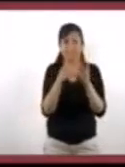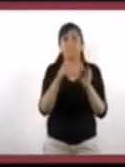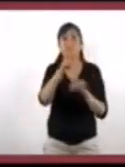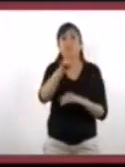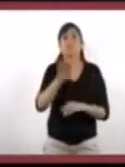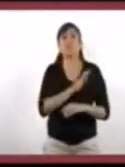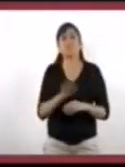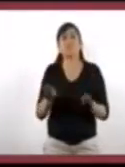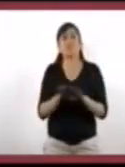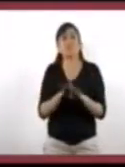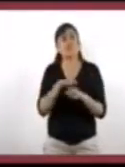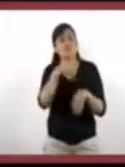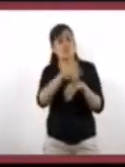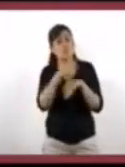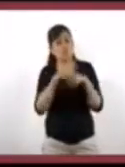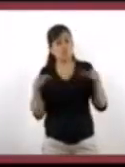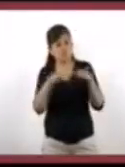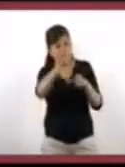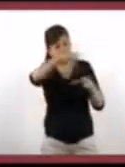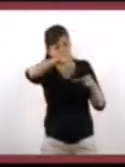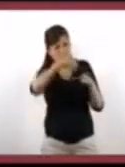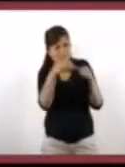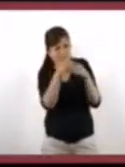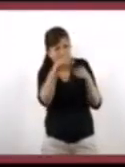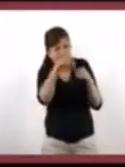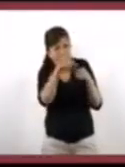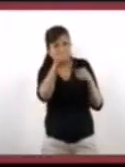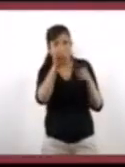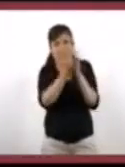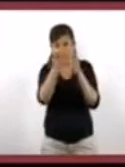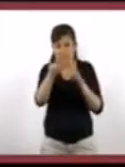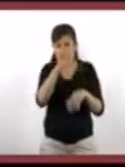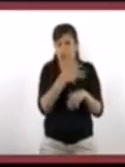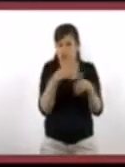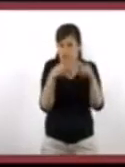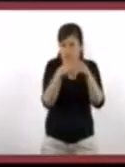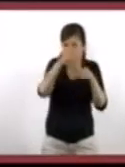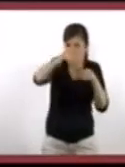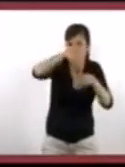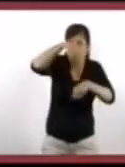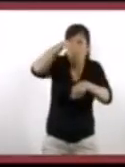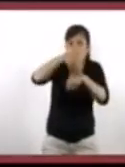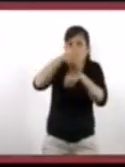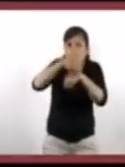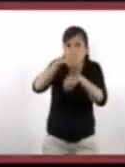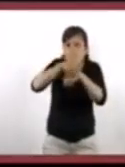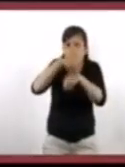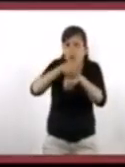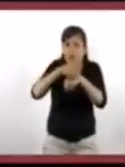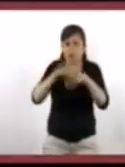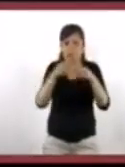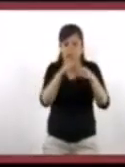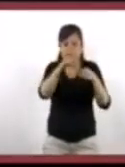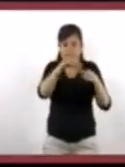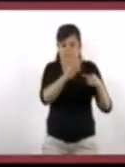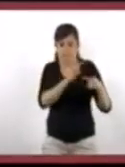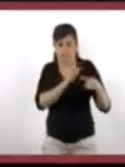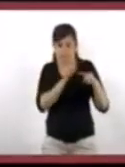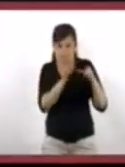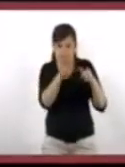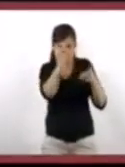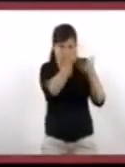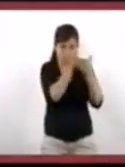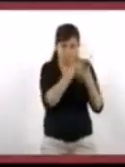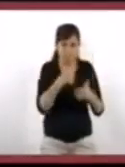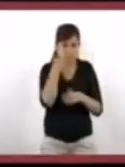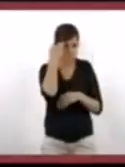cómo podríamos describir los datos. Supongamos que tenemos un conjunto de números que podemos considerar como nuestros datos.